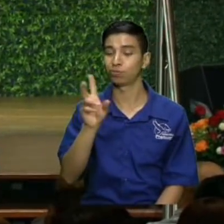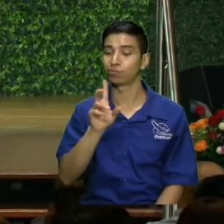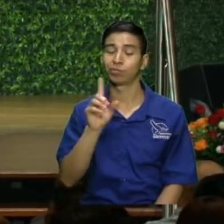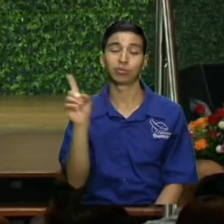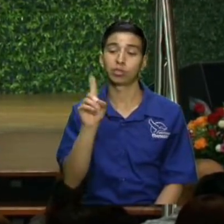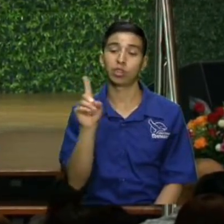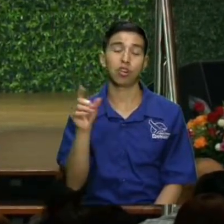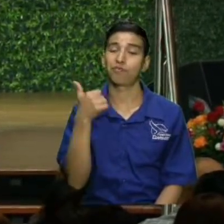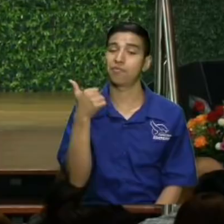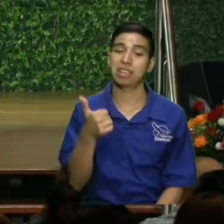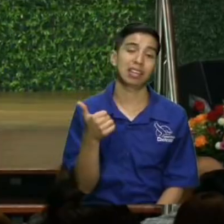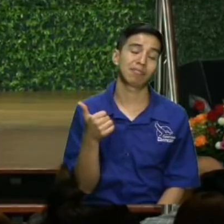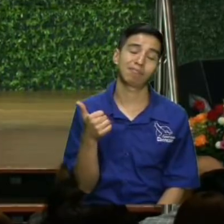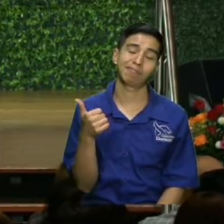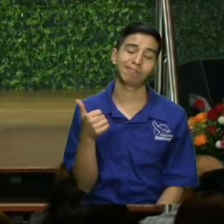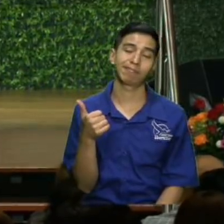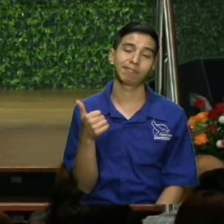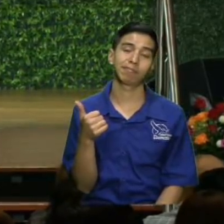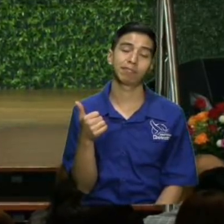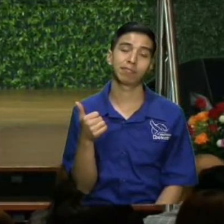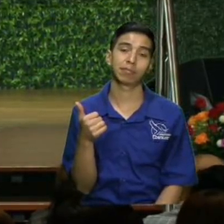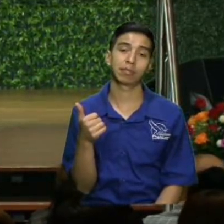bien como al número 1, ni tan mal.